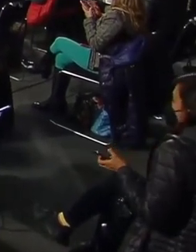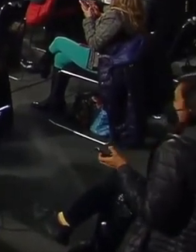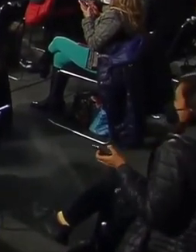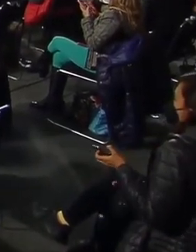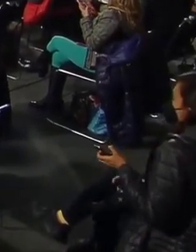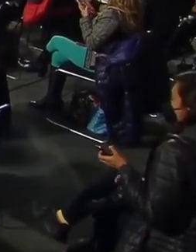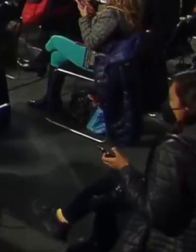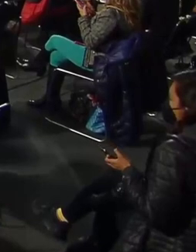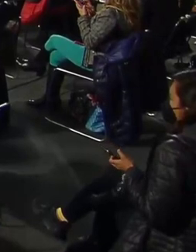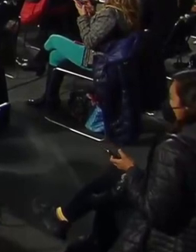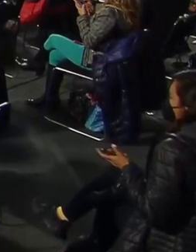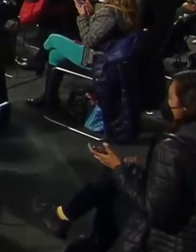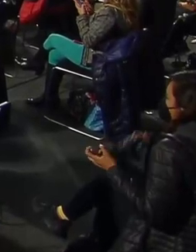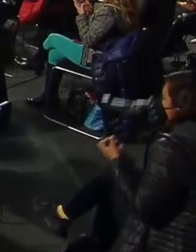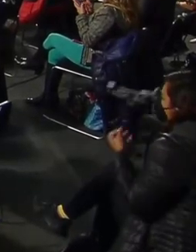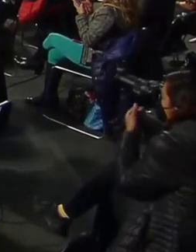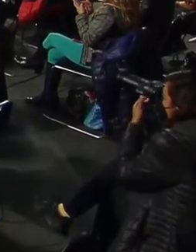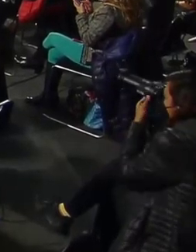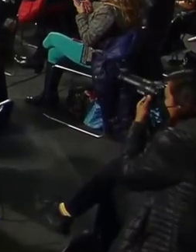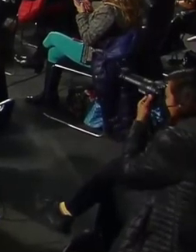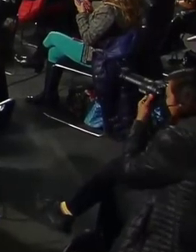los más